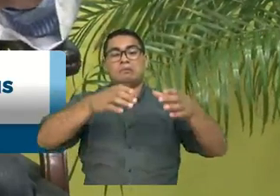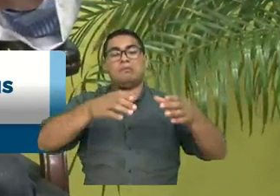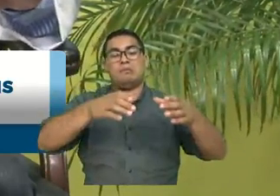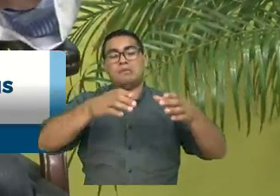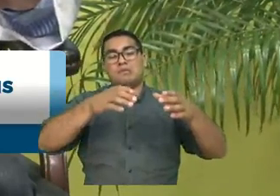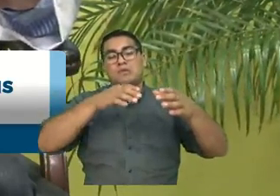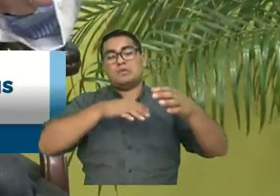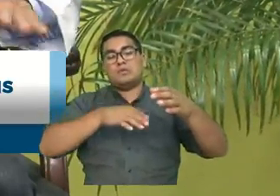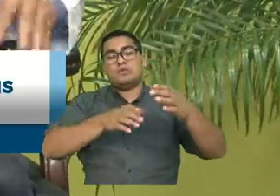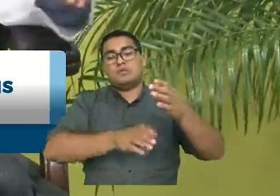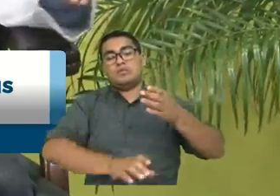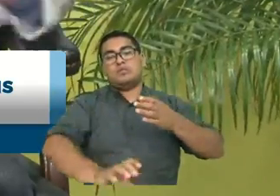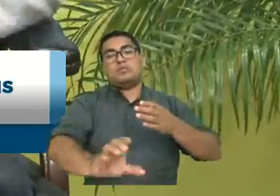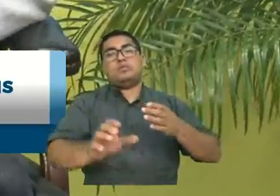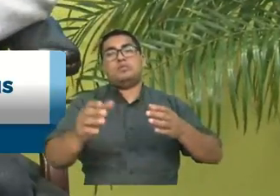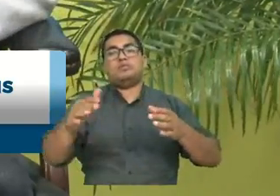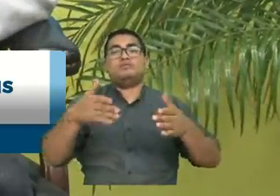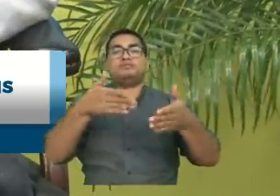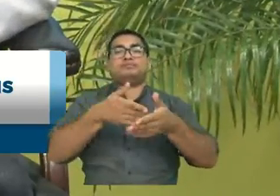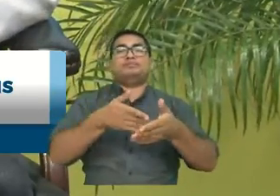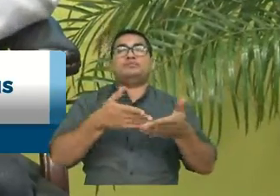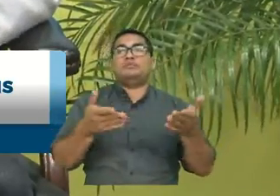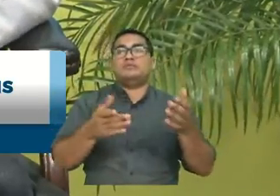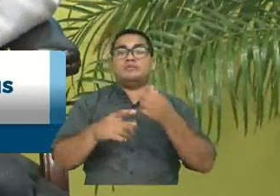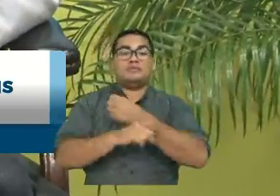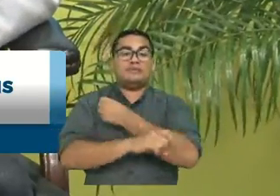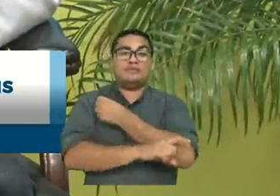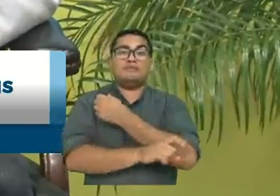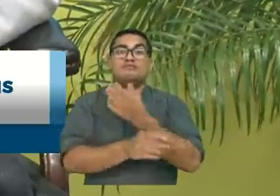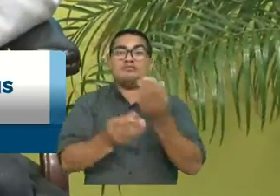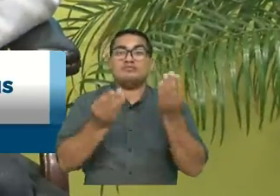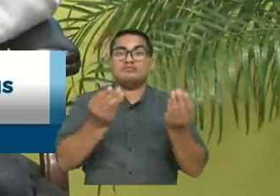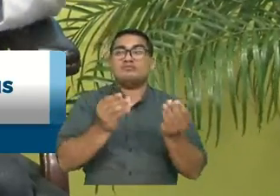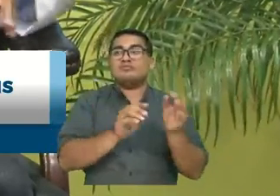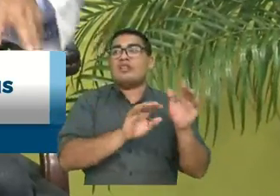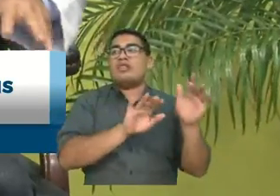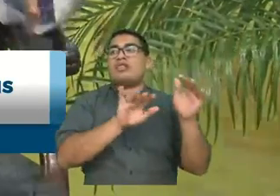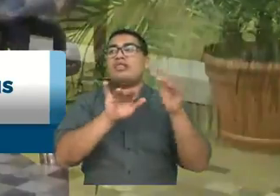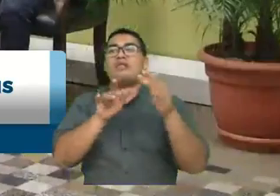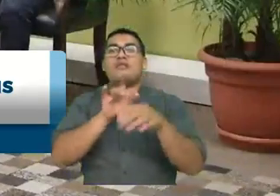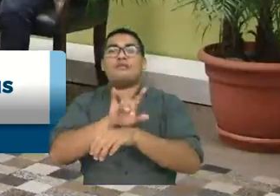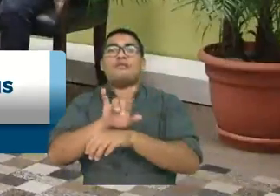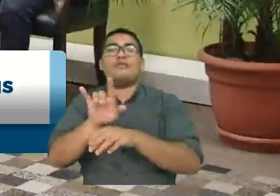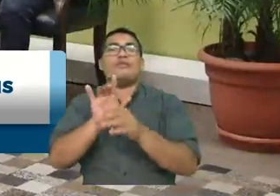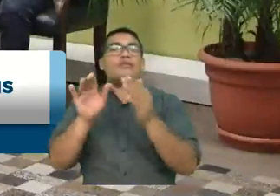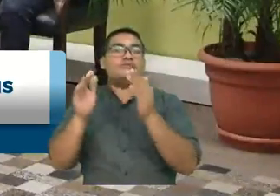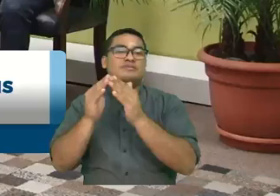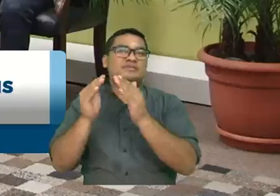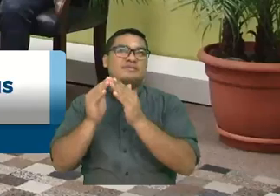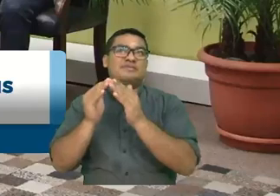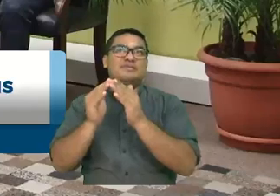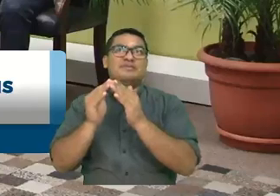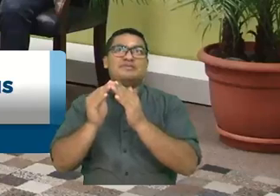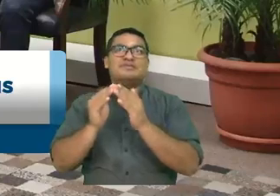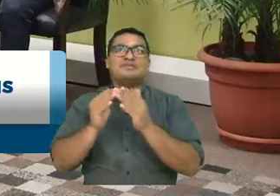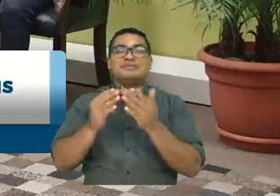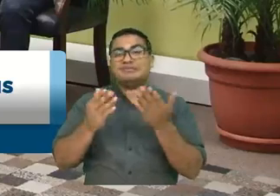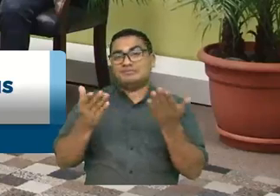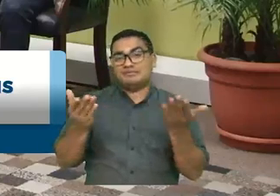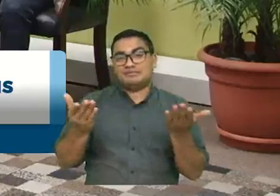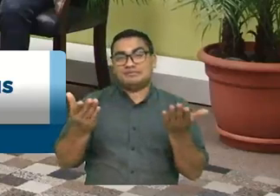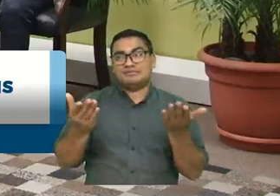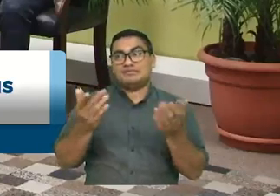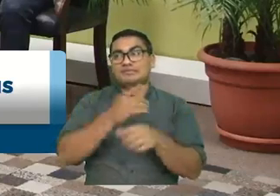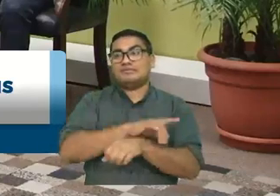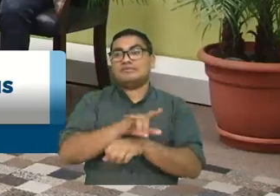ciudades se nos inundan. Y ahí sale el animalito, el roedor, ese es el mecanismo. ¿Verdad? Porque sale la alcantarilla de drenaje pluvial y